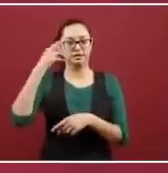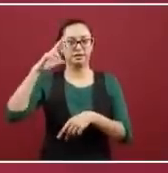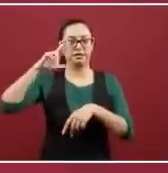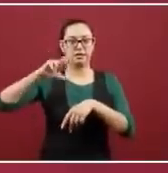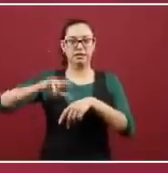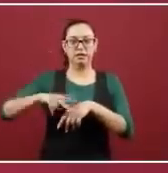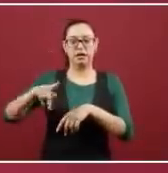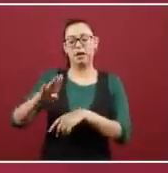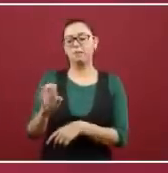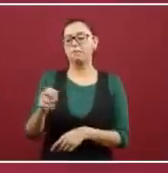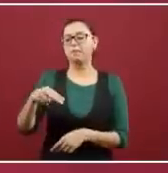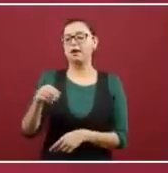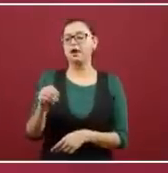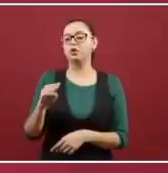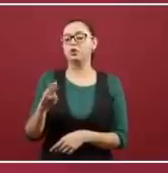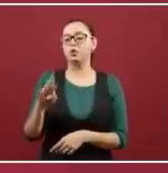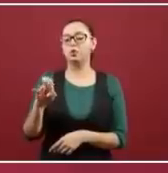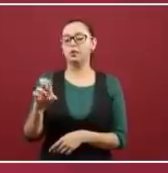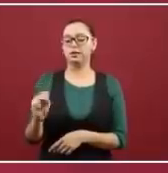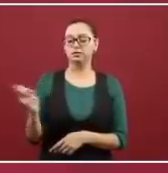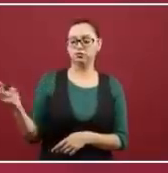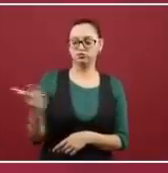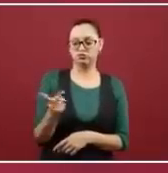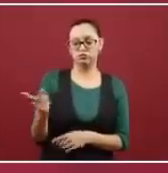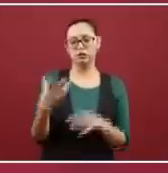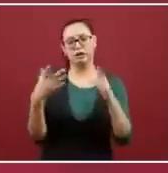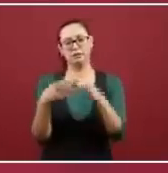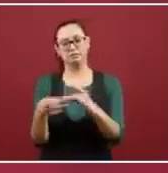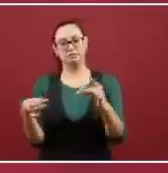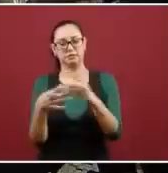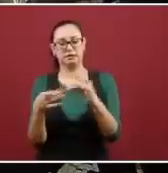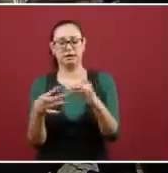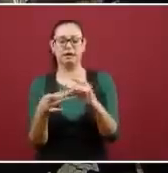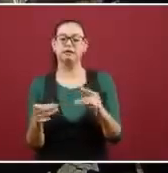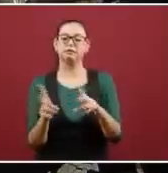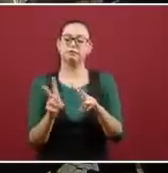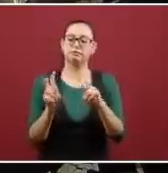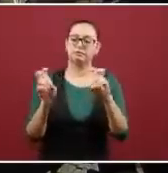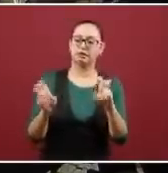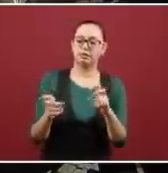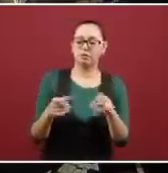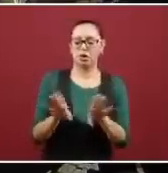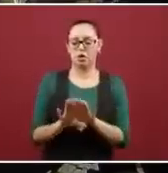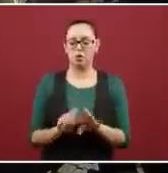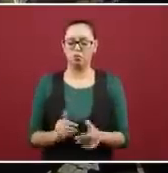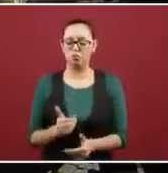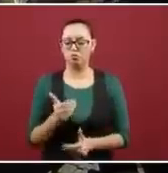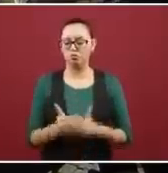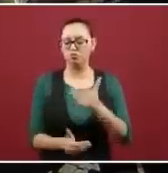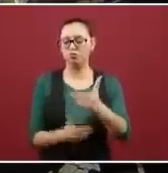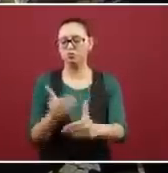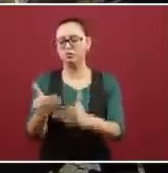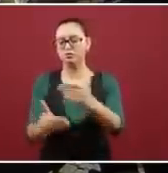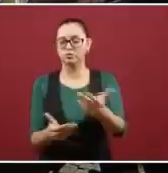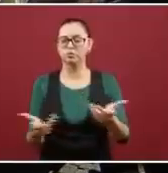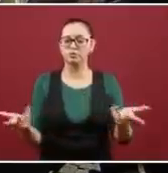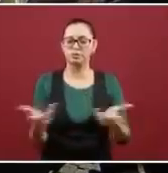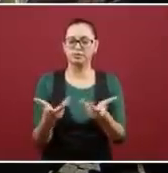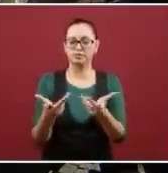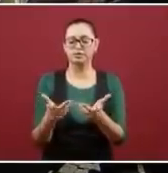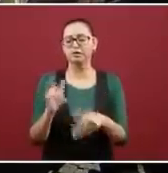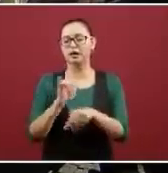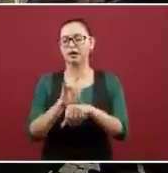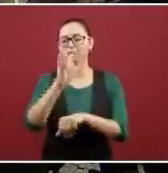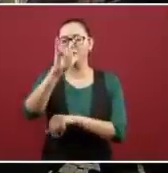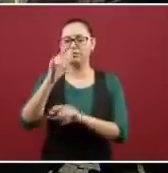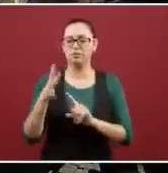Banobras, nos explique cómo va el proceso de la venta de los aviones y de los